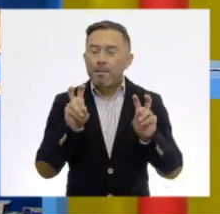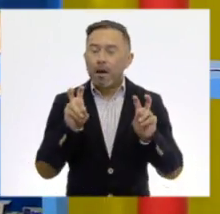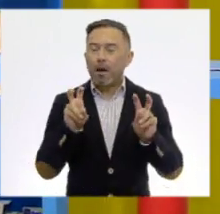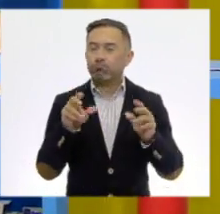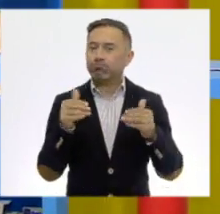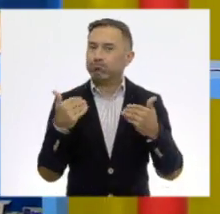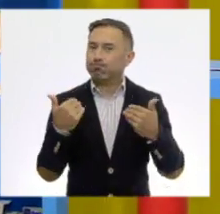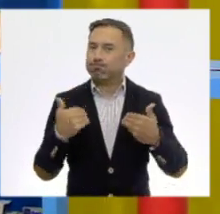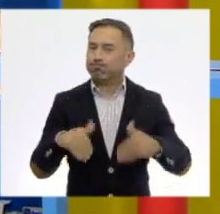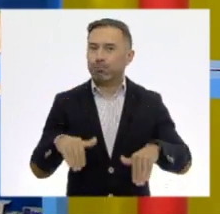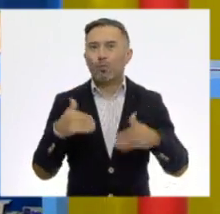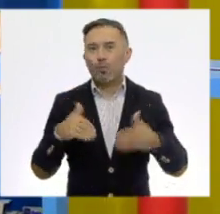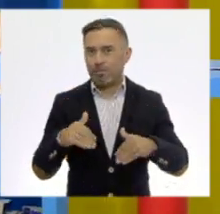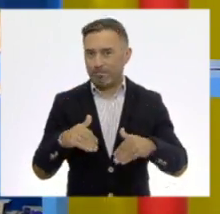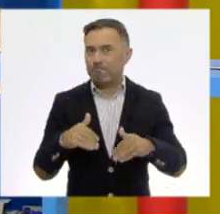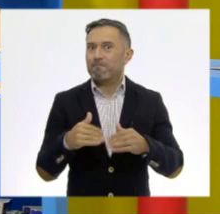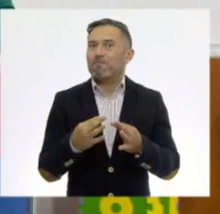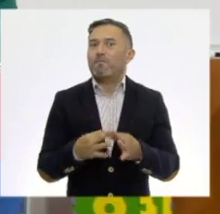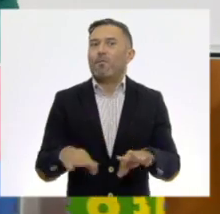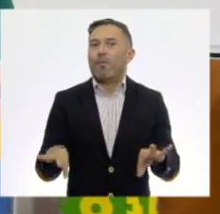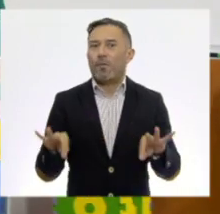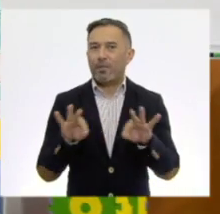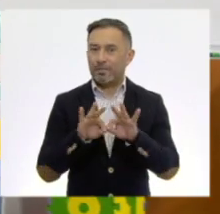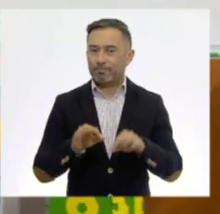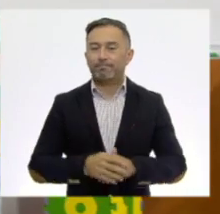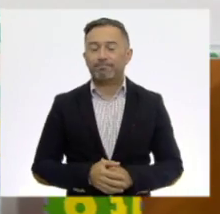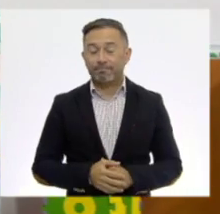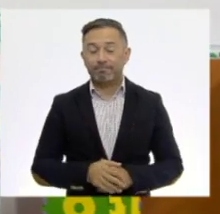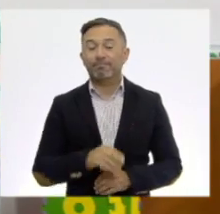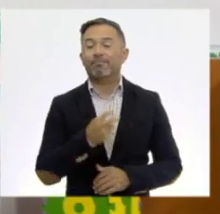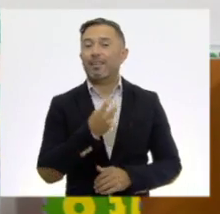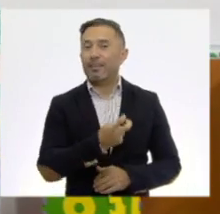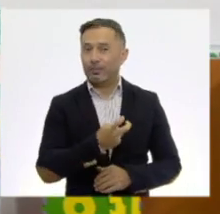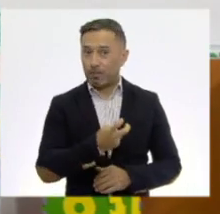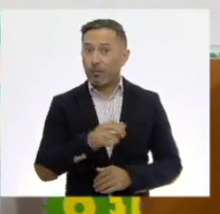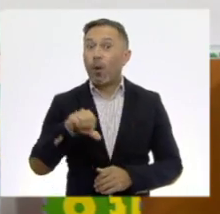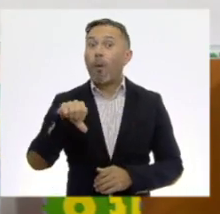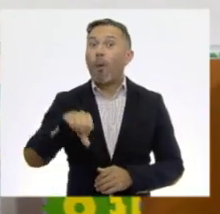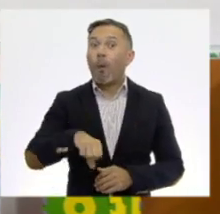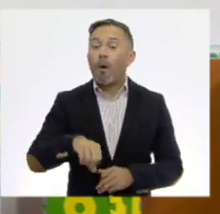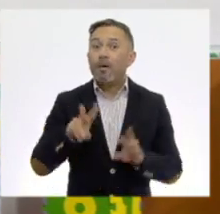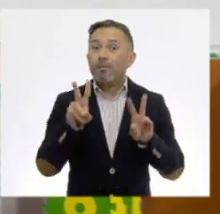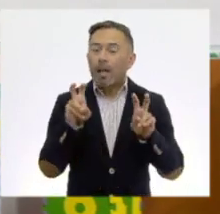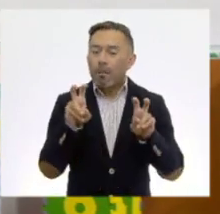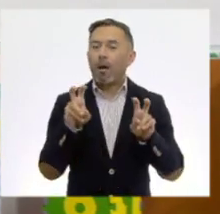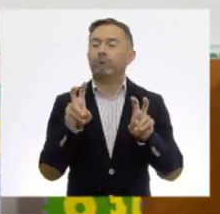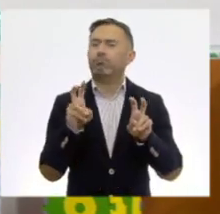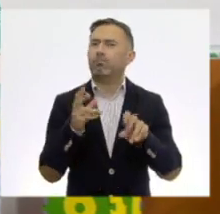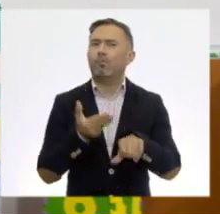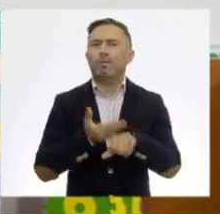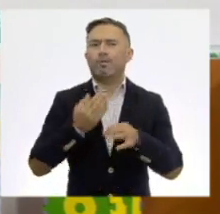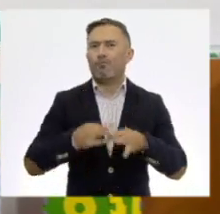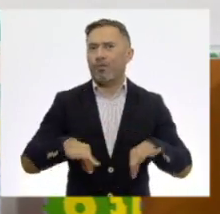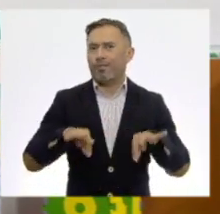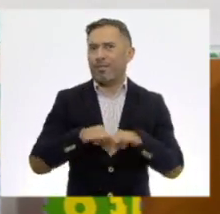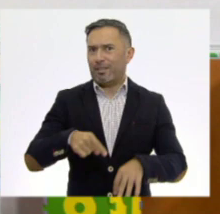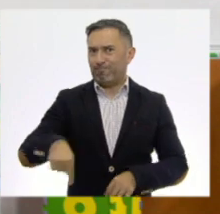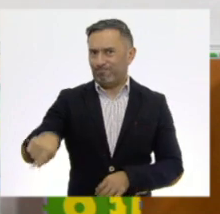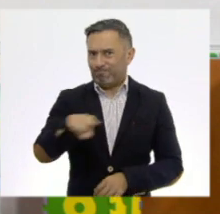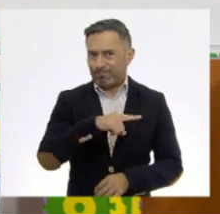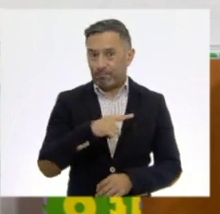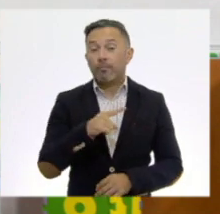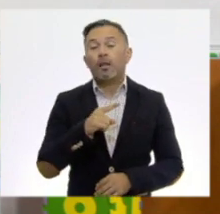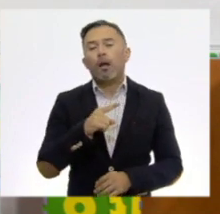de suma importancia. Así es, el día de hoy vamos a ver un tema muy importante para todos y nuevamente hacemos